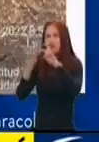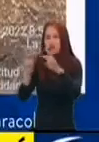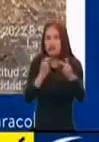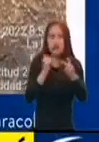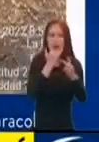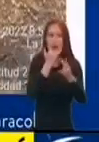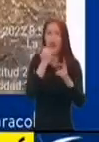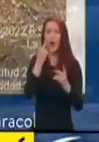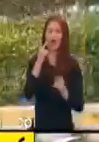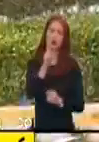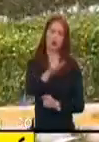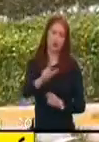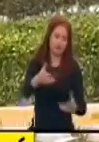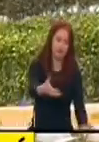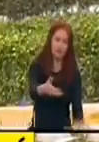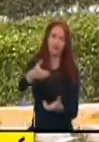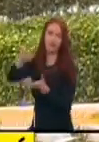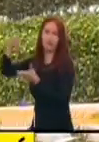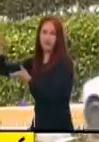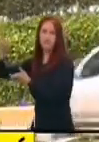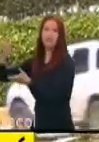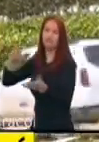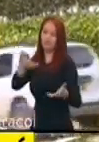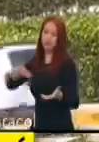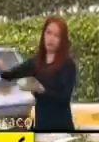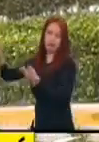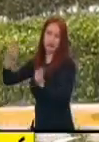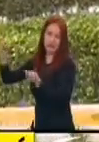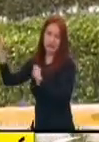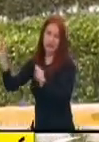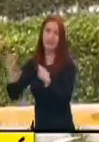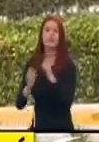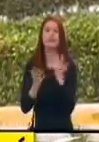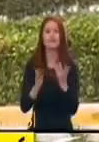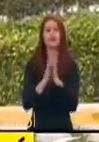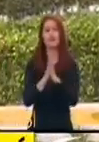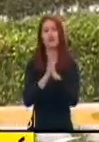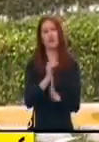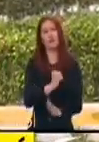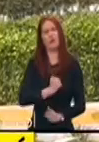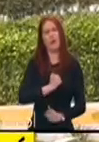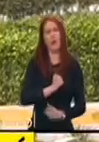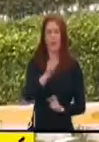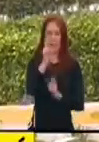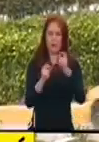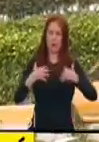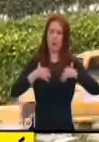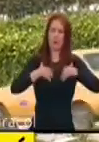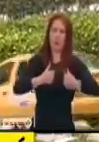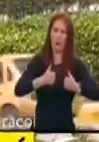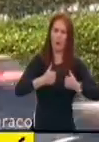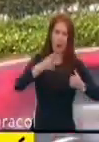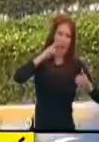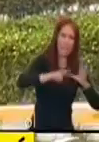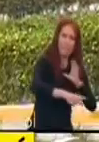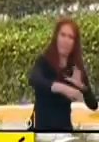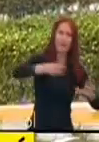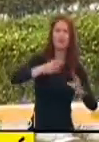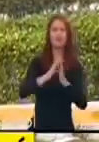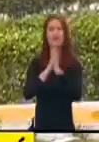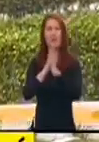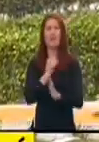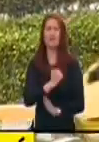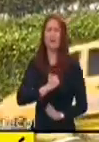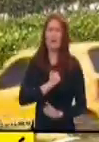levantamiento de los cuerpos. En este momento, pues han dicho también las autoridades que por favor piden a los propietarios de las minas contar con todos los diferentes sistemas de